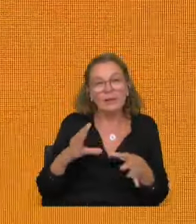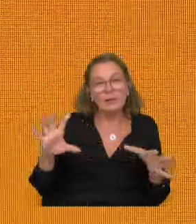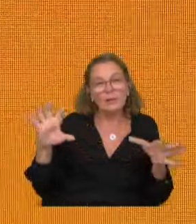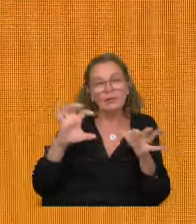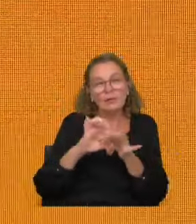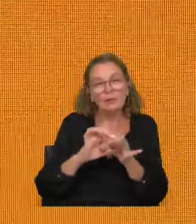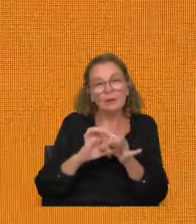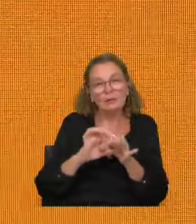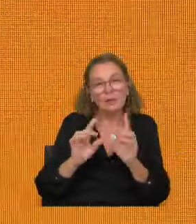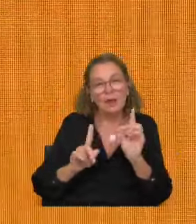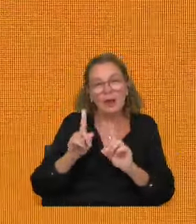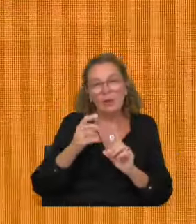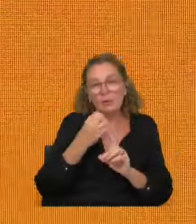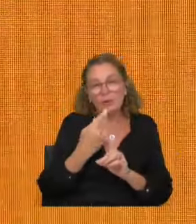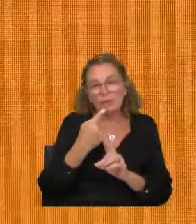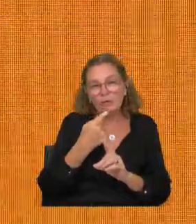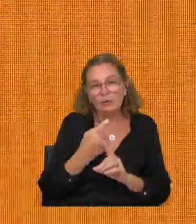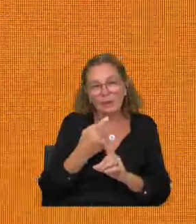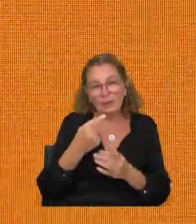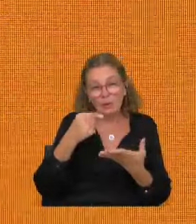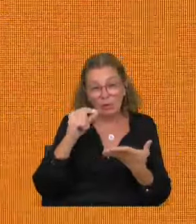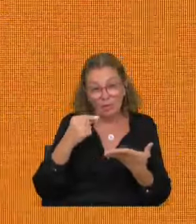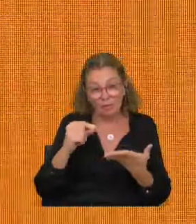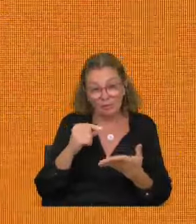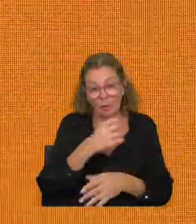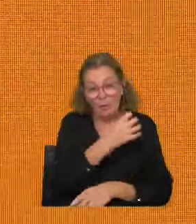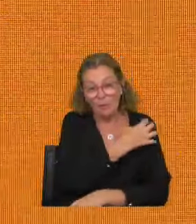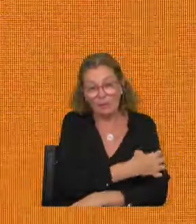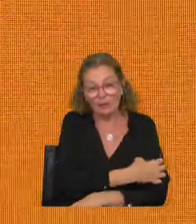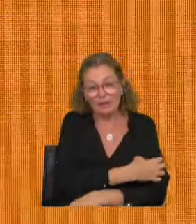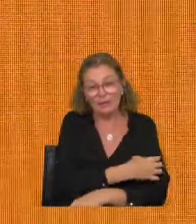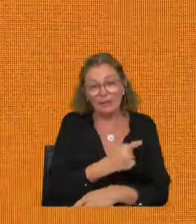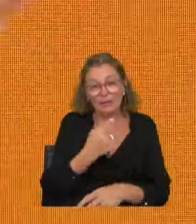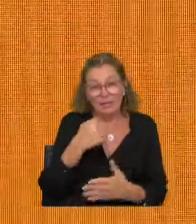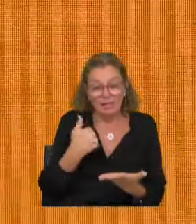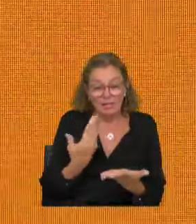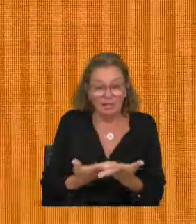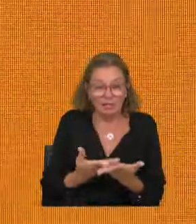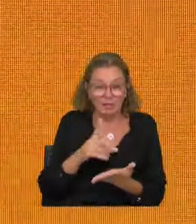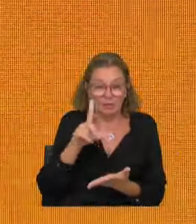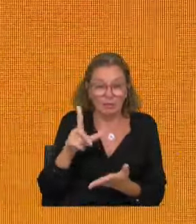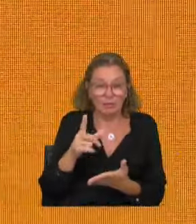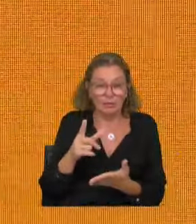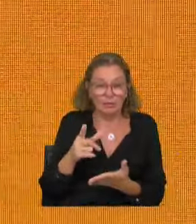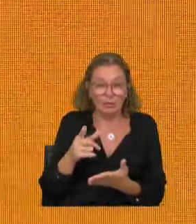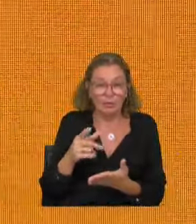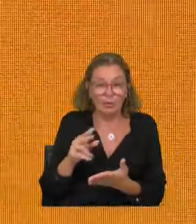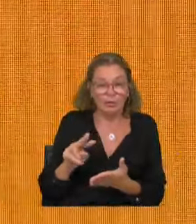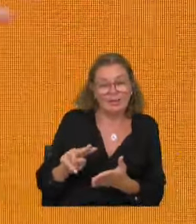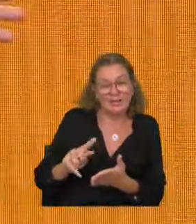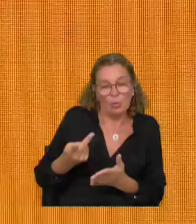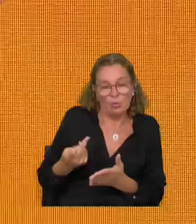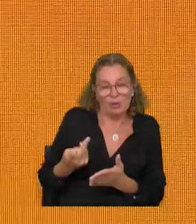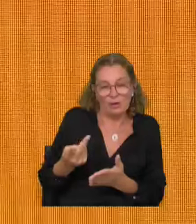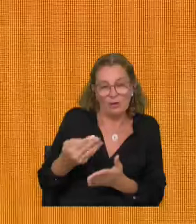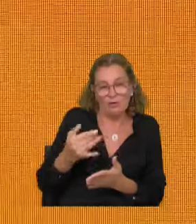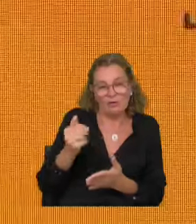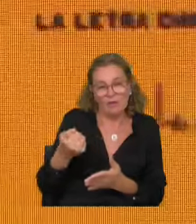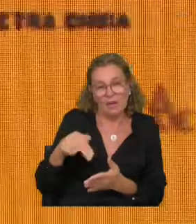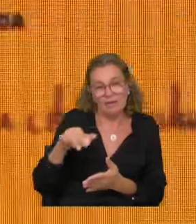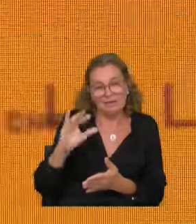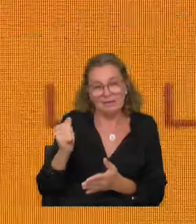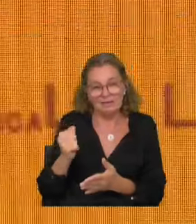que no es una buena noticia digamos los datos de pobreza que que que se dieron el lunes aparecen actores que son secundarios como Bianchi da